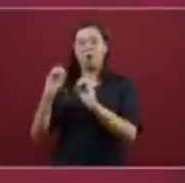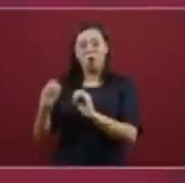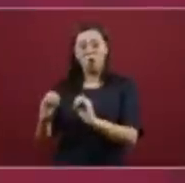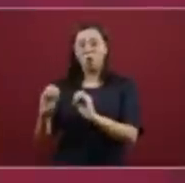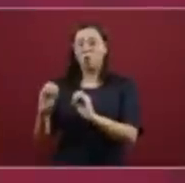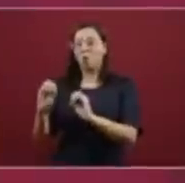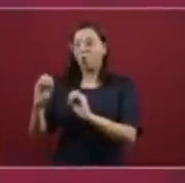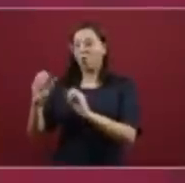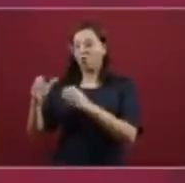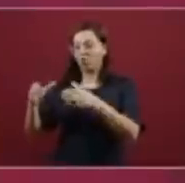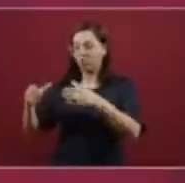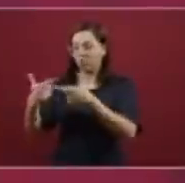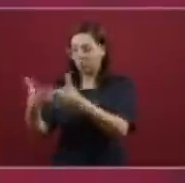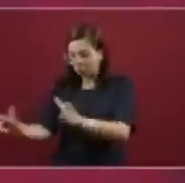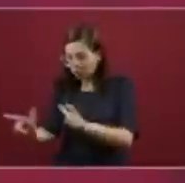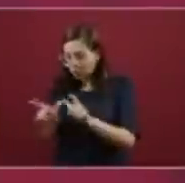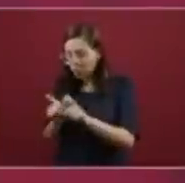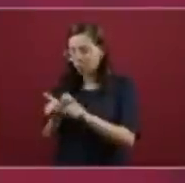jefe de facción,